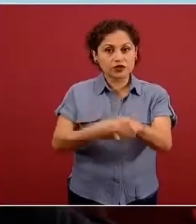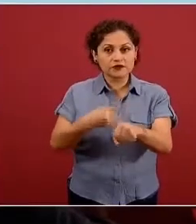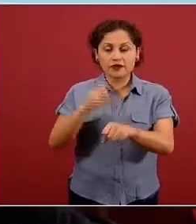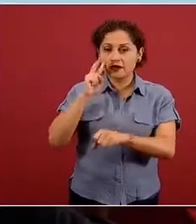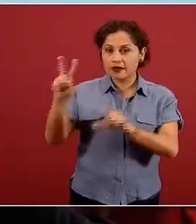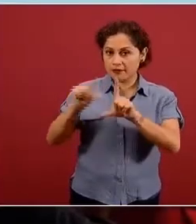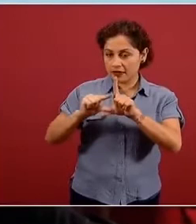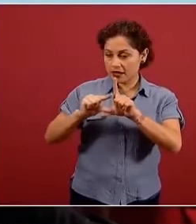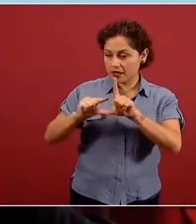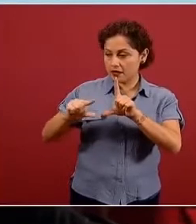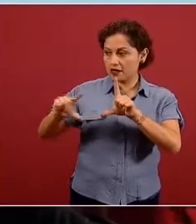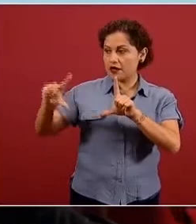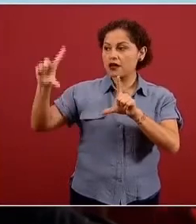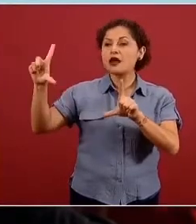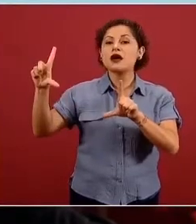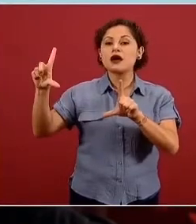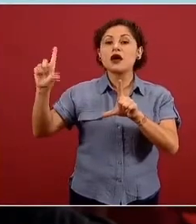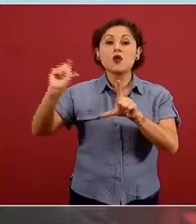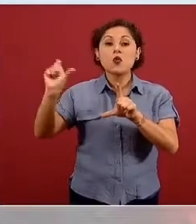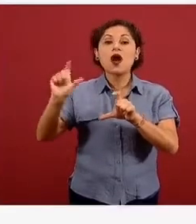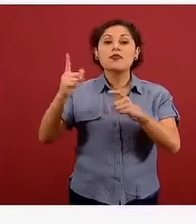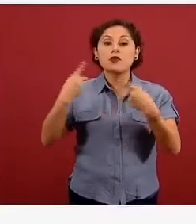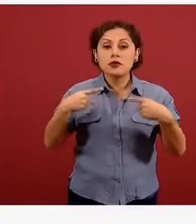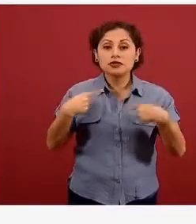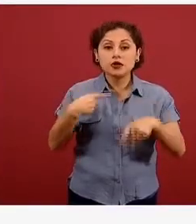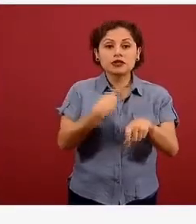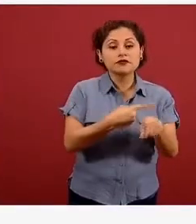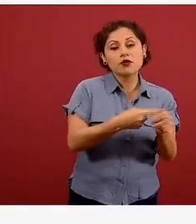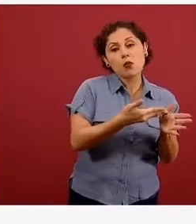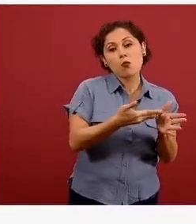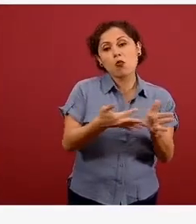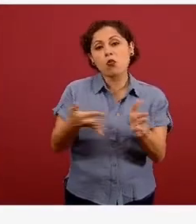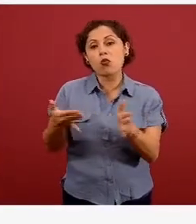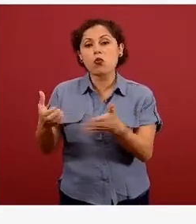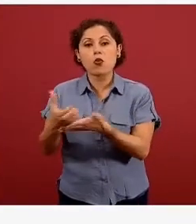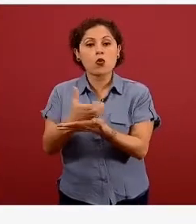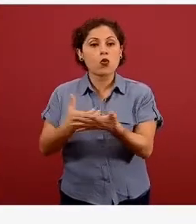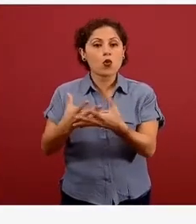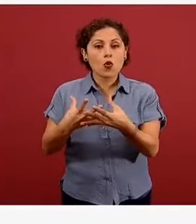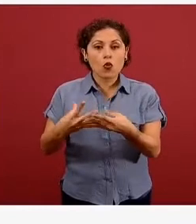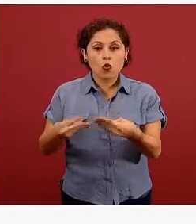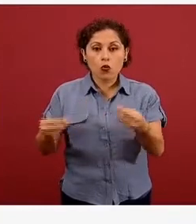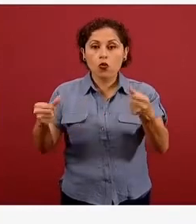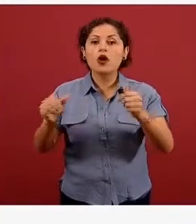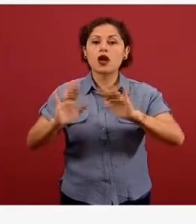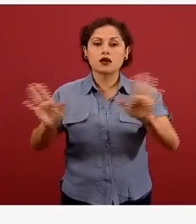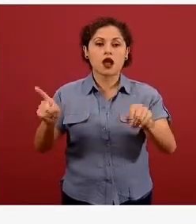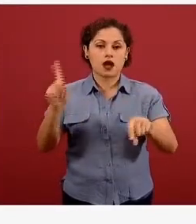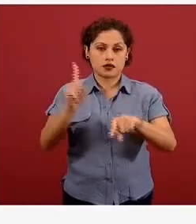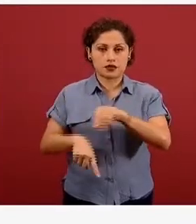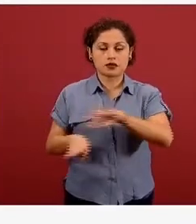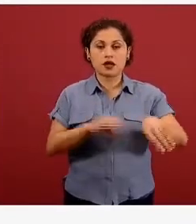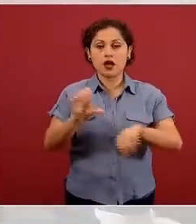más reciente, en la medida en que se van recuperando personas que tienen enfermedad con más duración desde el